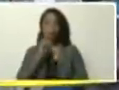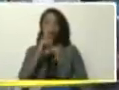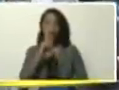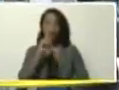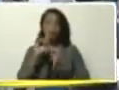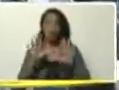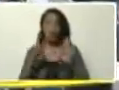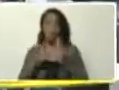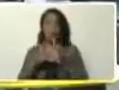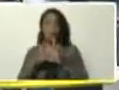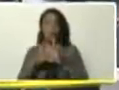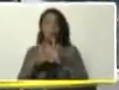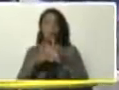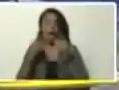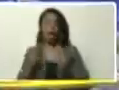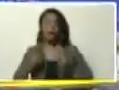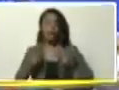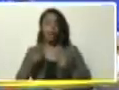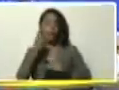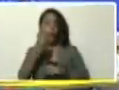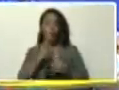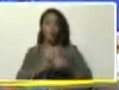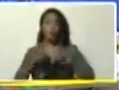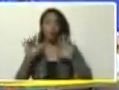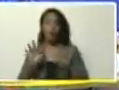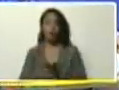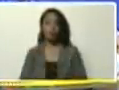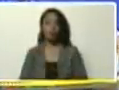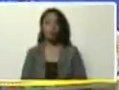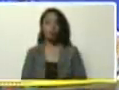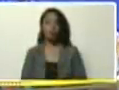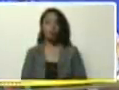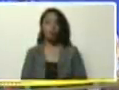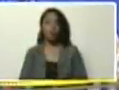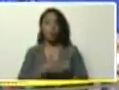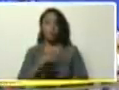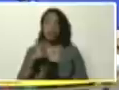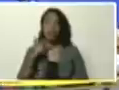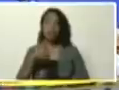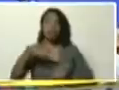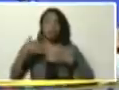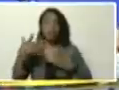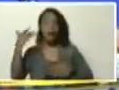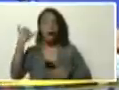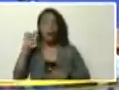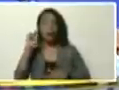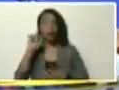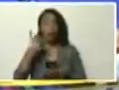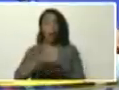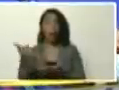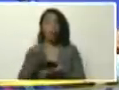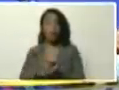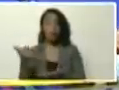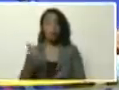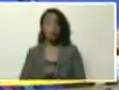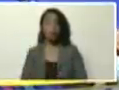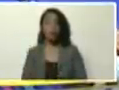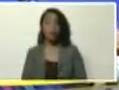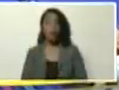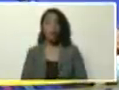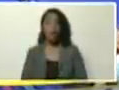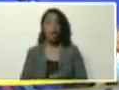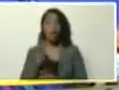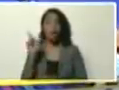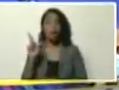110.000 activadores de 1x10. Quiere decir que tienen en su WhatsApp, en su